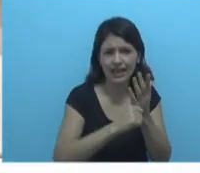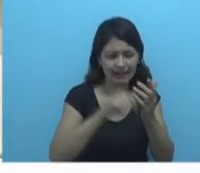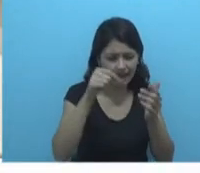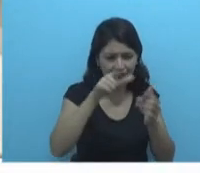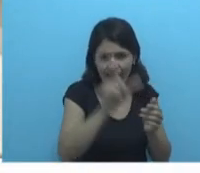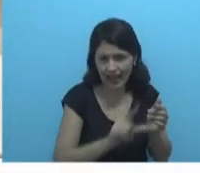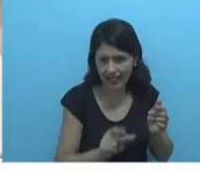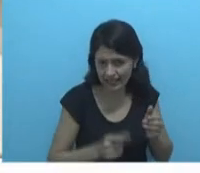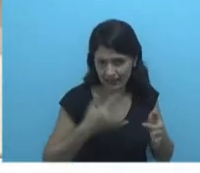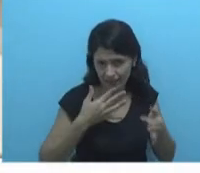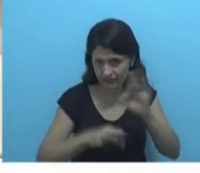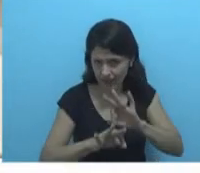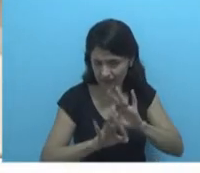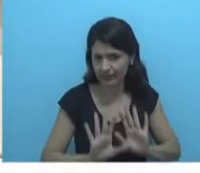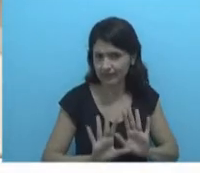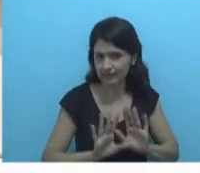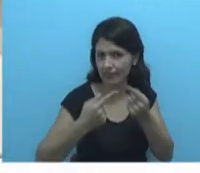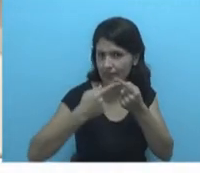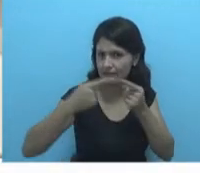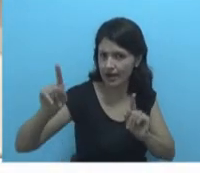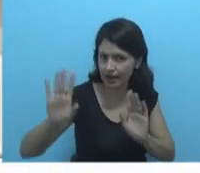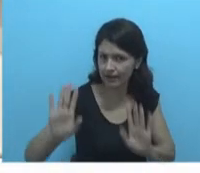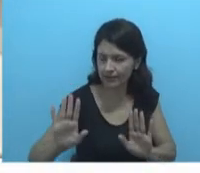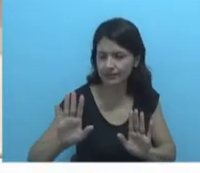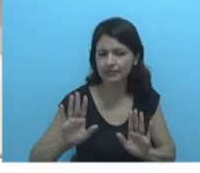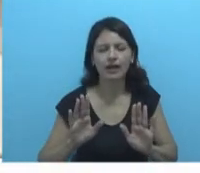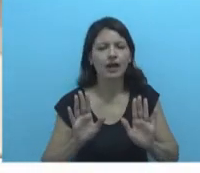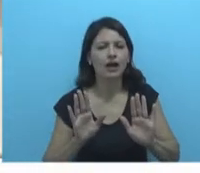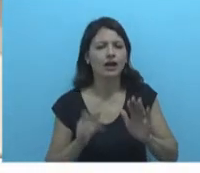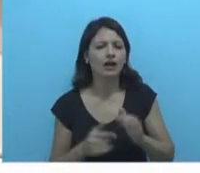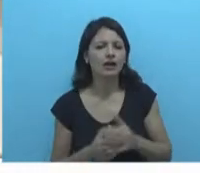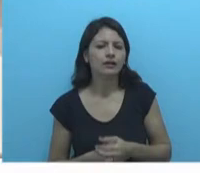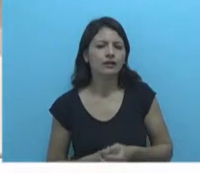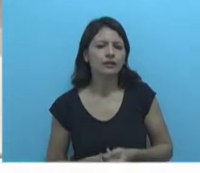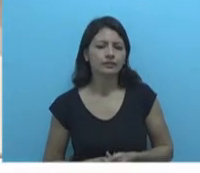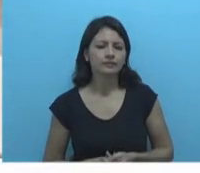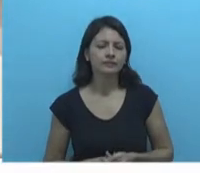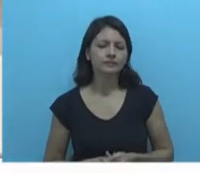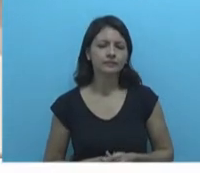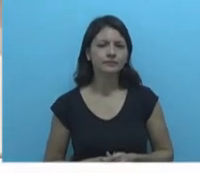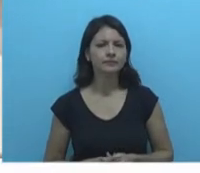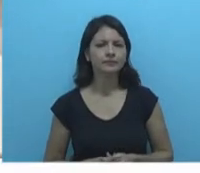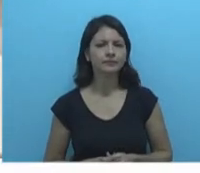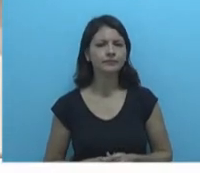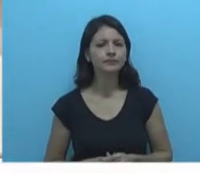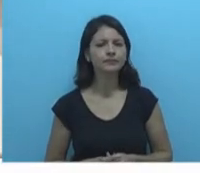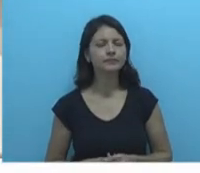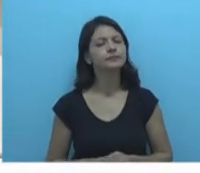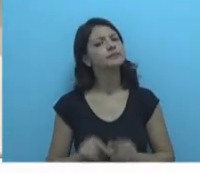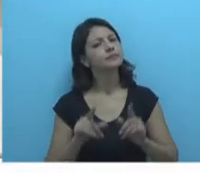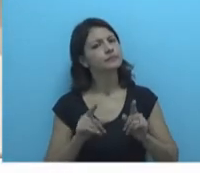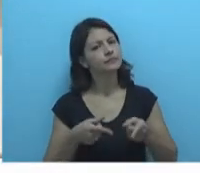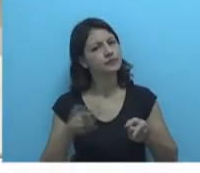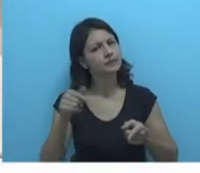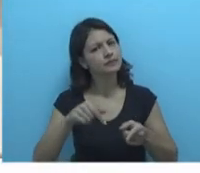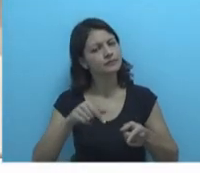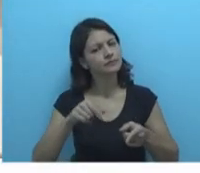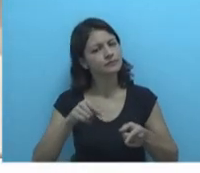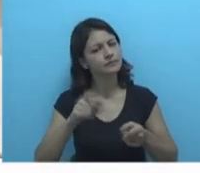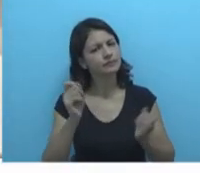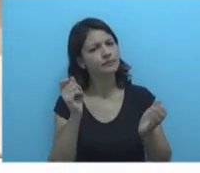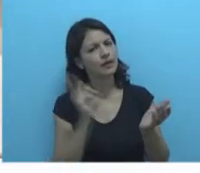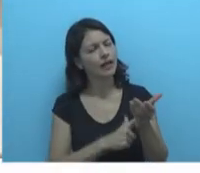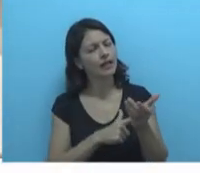cortes de carne que van a la exportación. Por otro lado, esta medida claramente va a bajar y va a hacer caer el